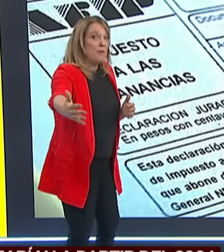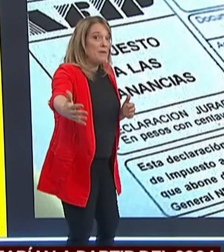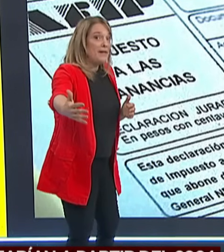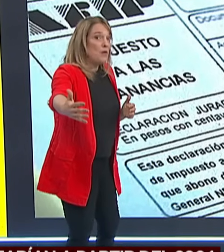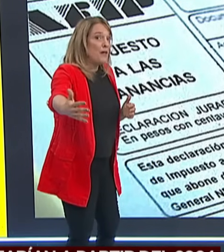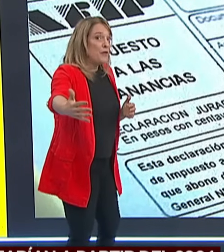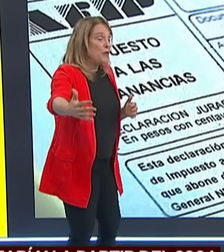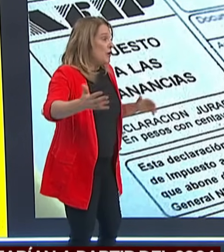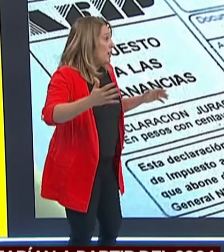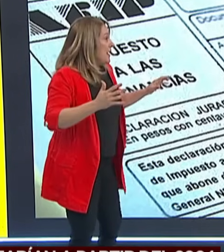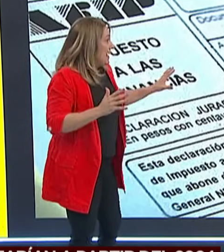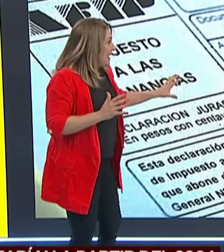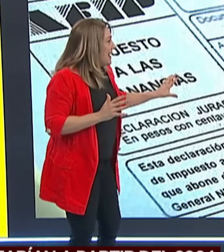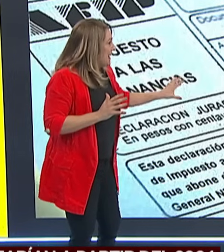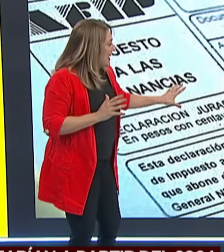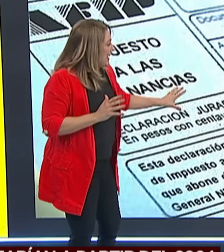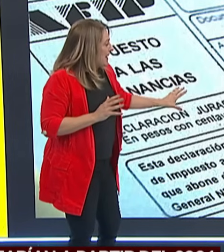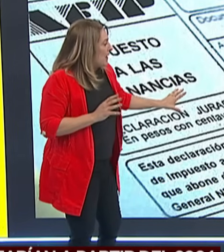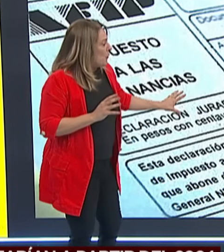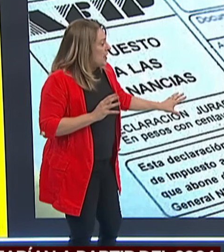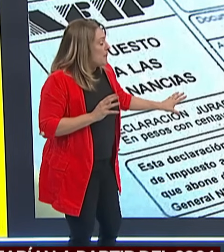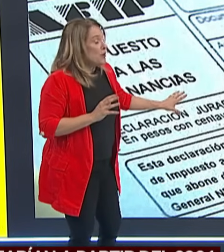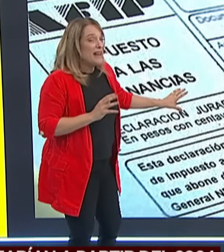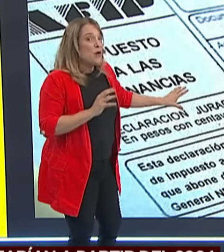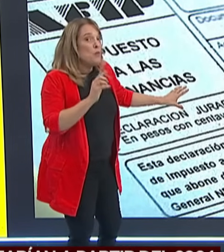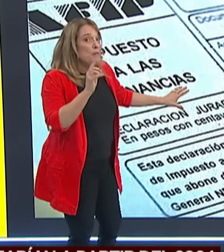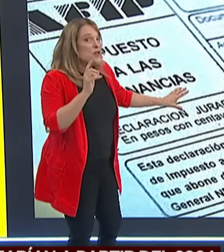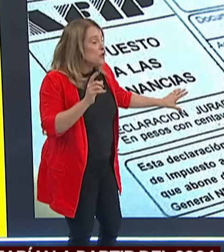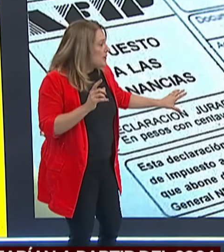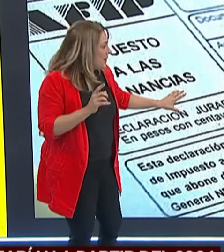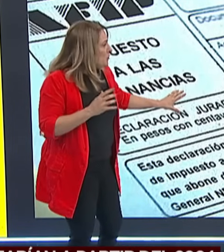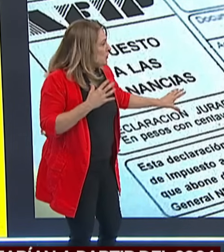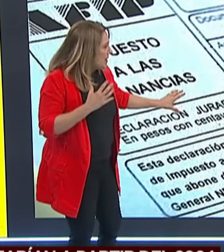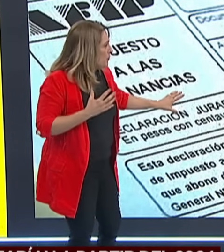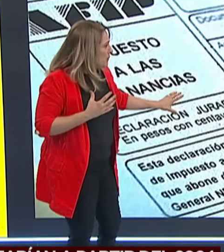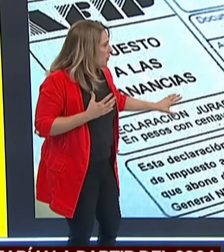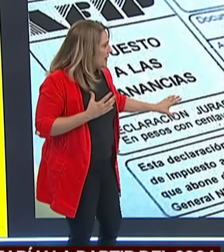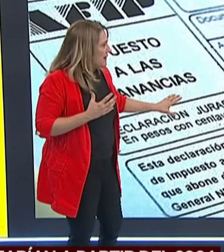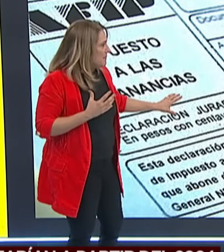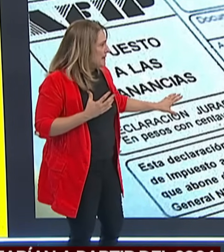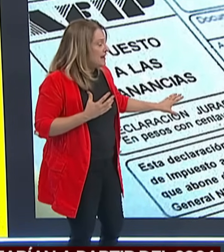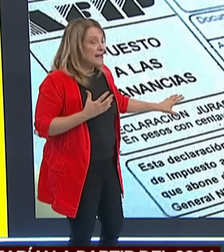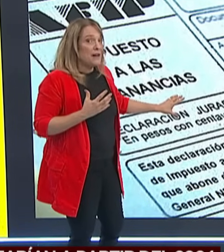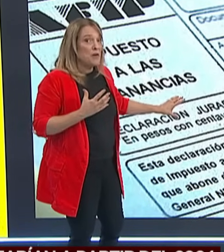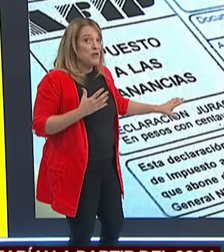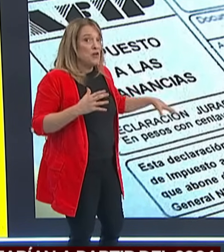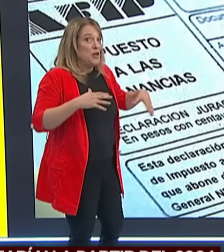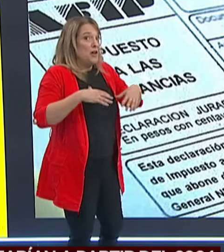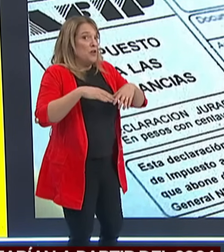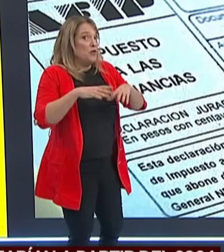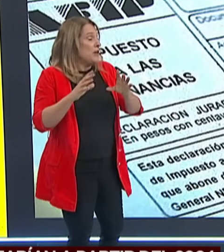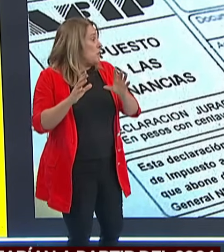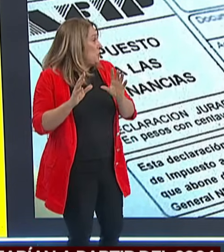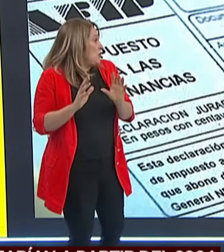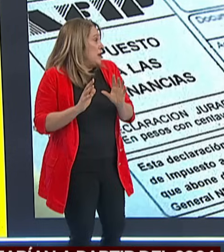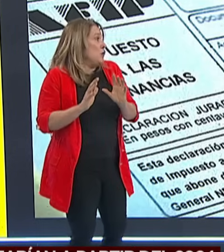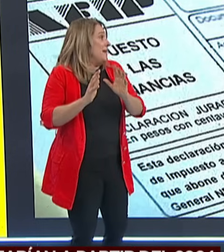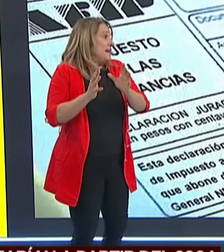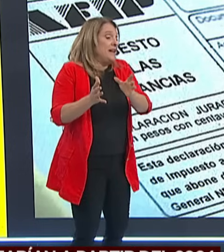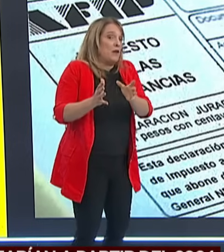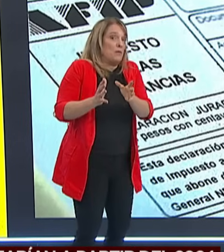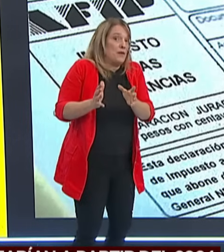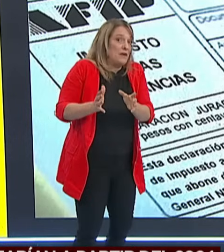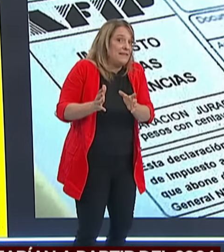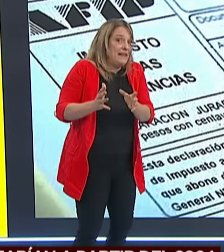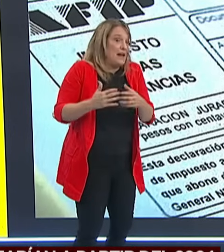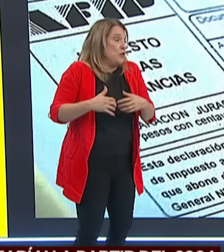para el 2024, hoy aporta 1.000.000.000 de pesos. Es muy importante en materia de recaudación. Son recursos que no va a